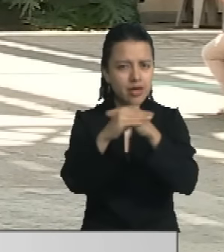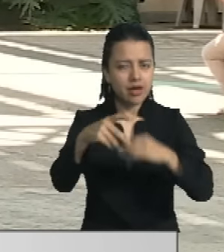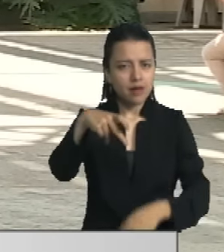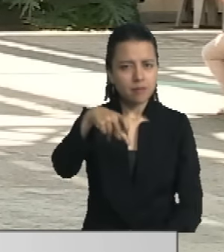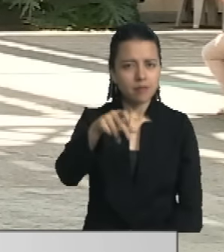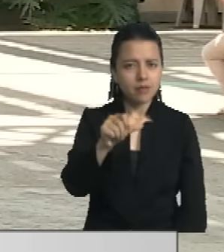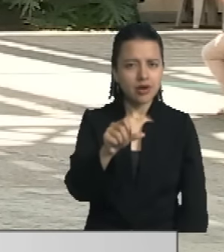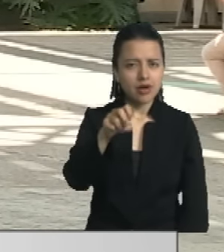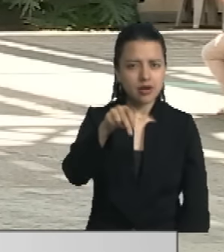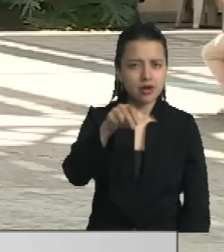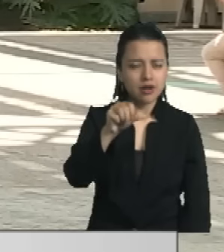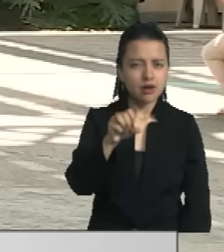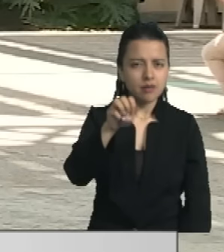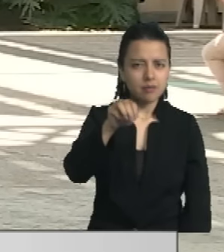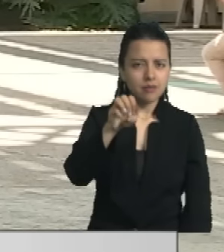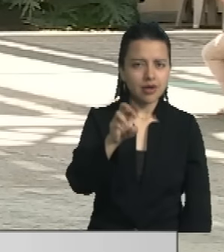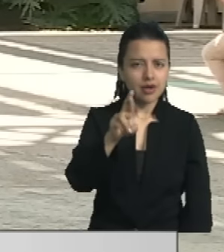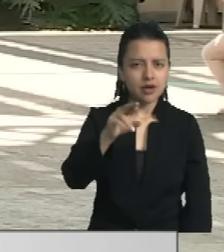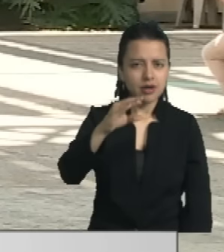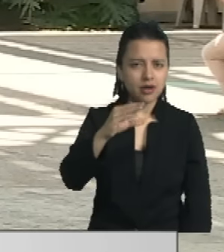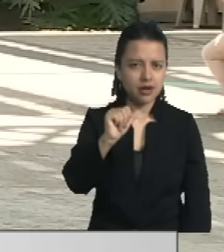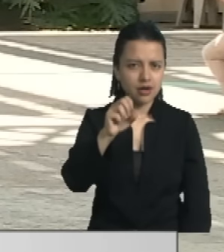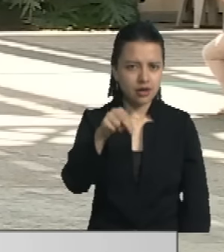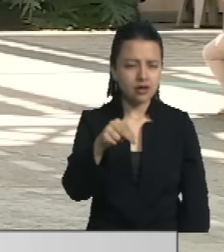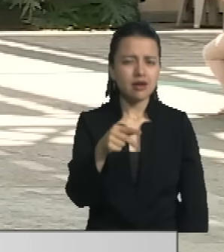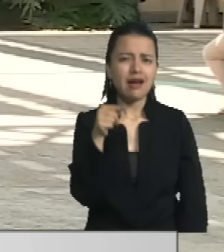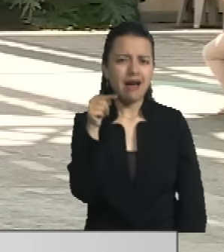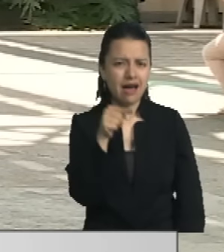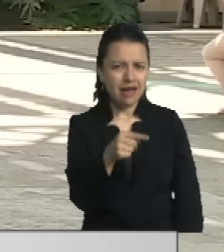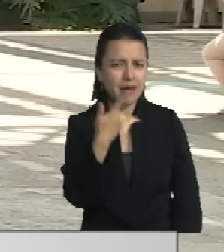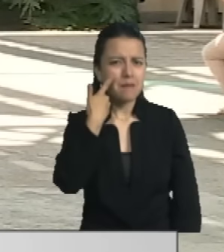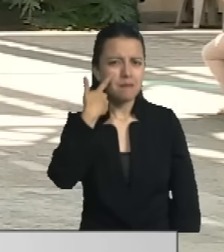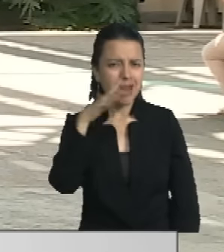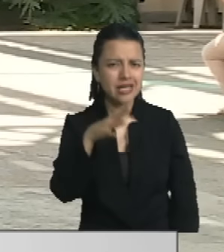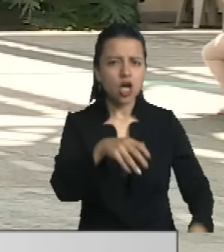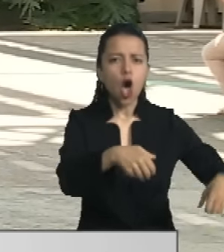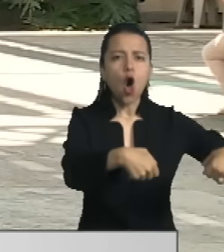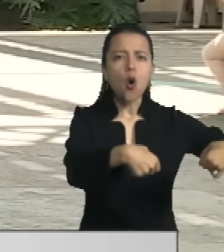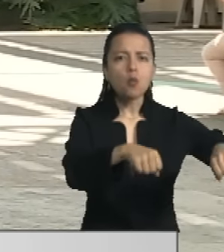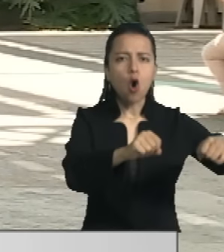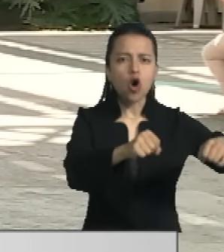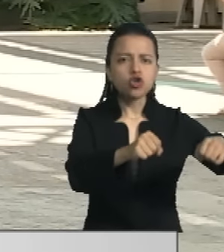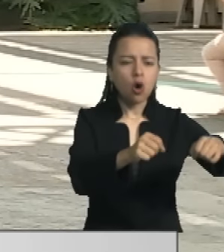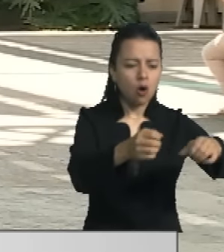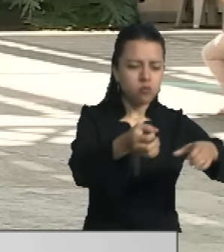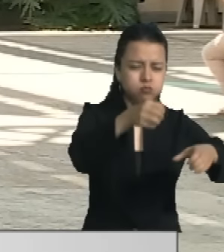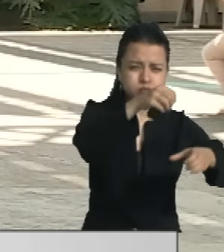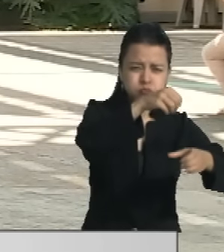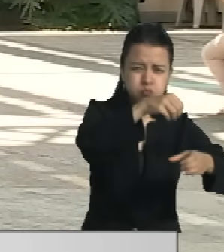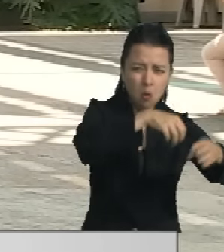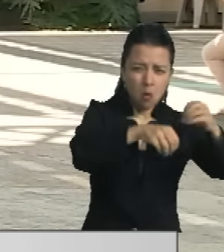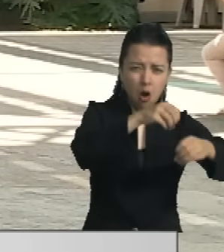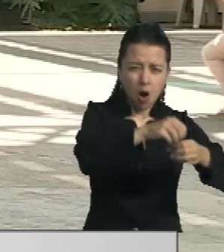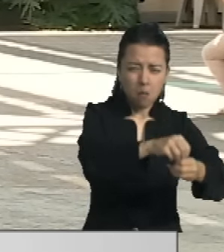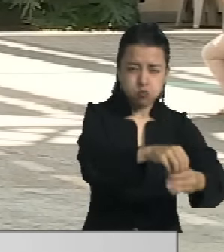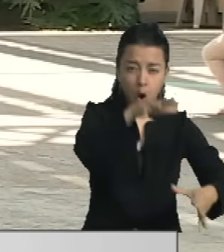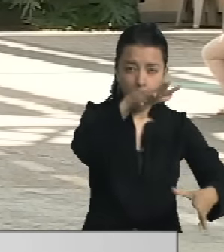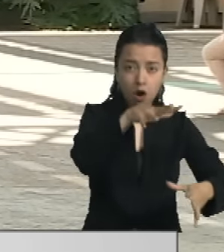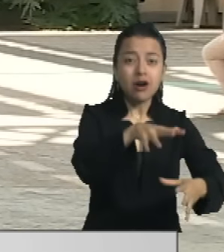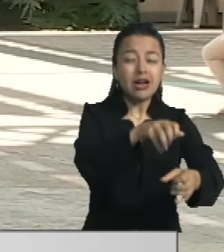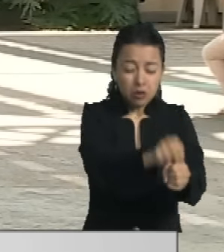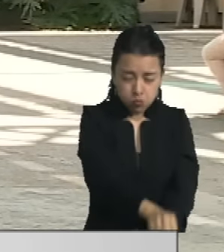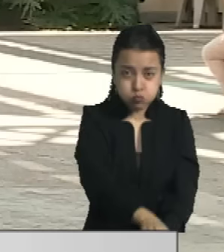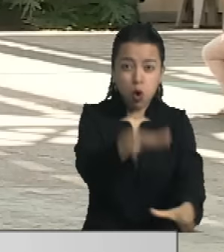esta vía se encontraba bloqueada por algunas comunidades se habla de una motobomba que habría dejado varias herid varias personas heridas incluso